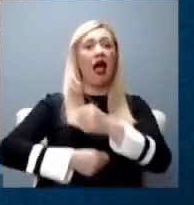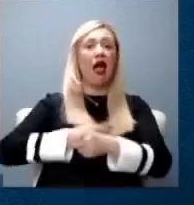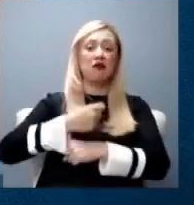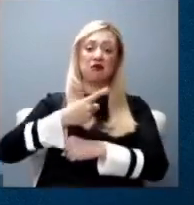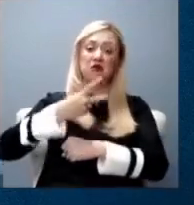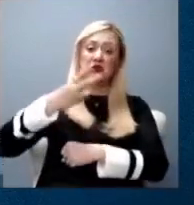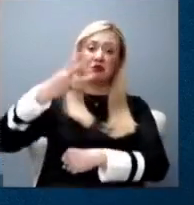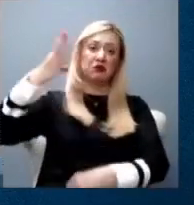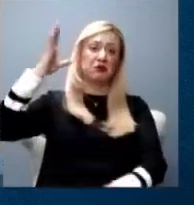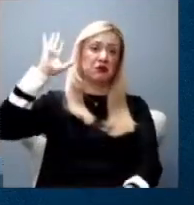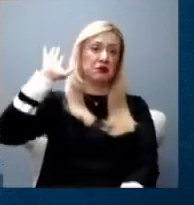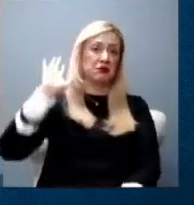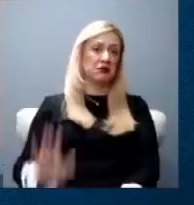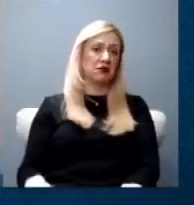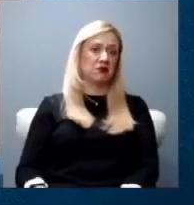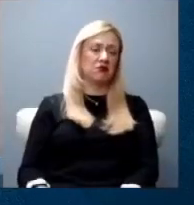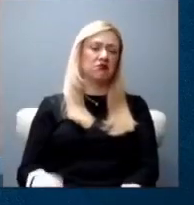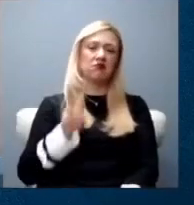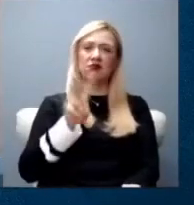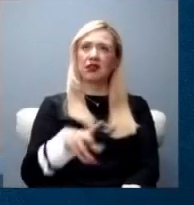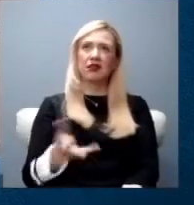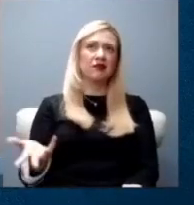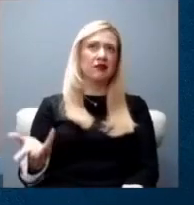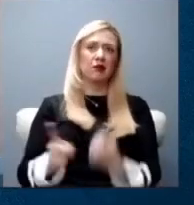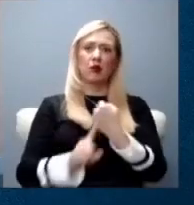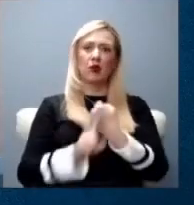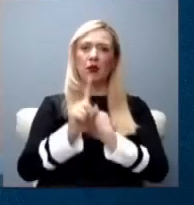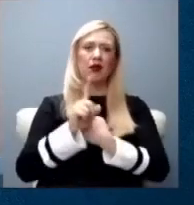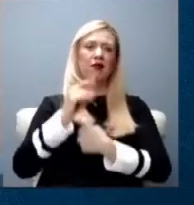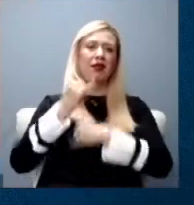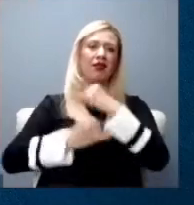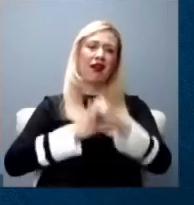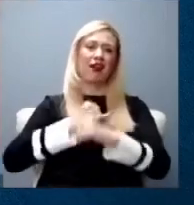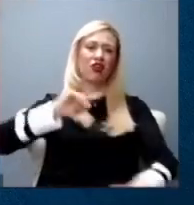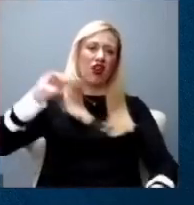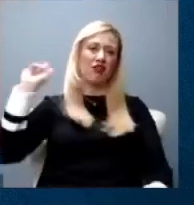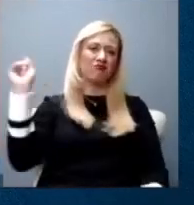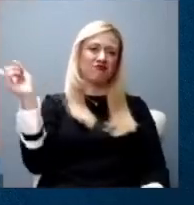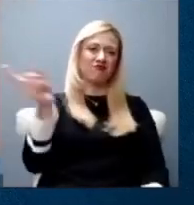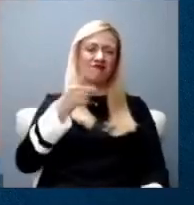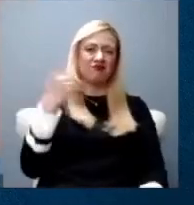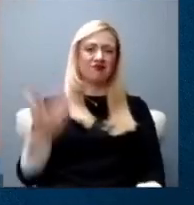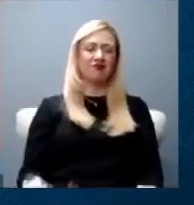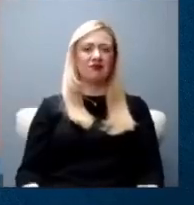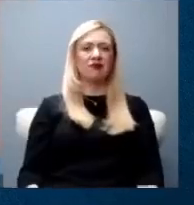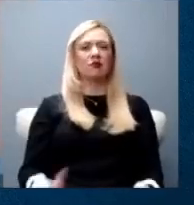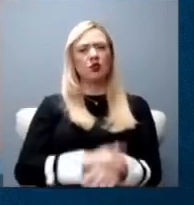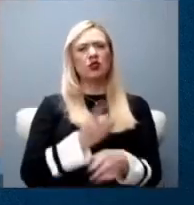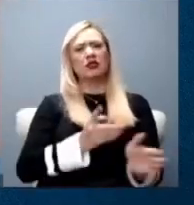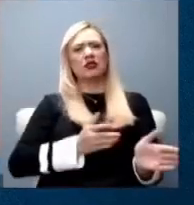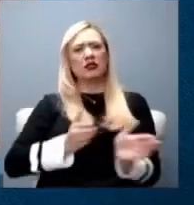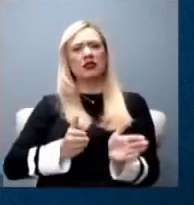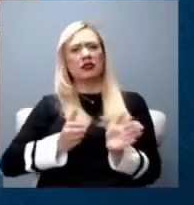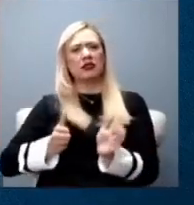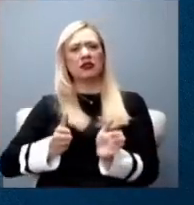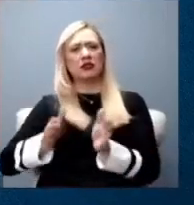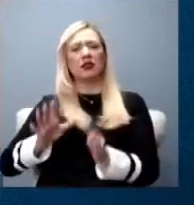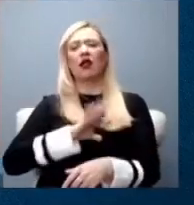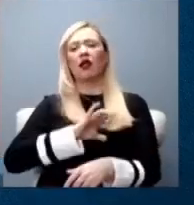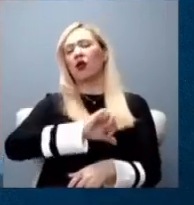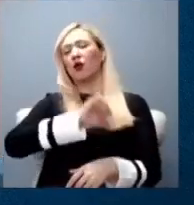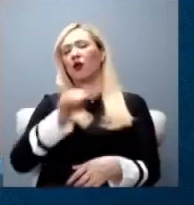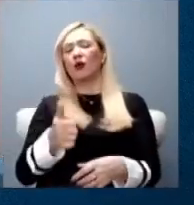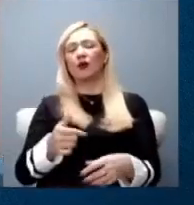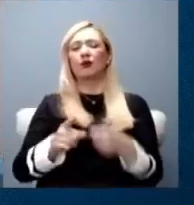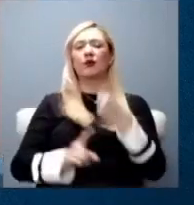sin duda alguna, es un problema de acceso a la justicia internacional. Este problema de retraso procesal yo creo que se deriva de otro problema más